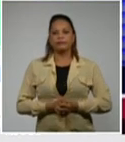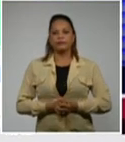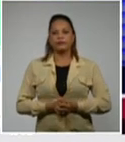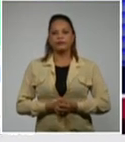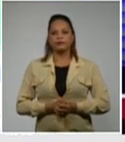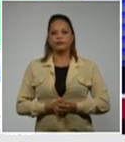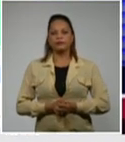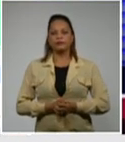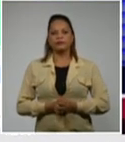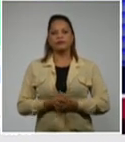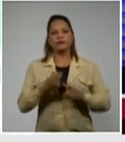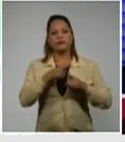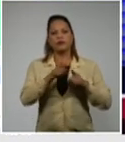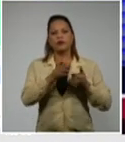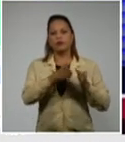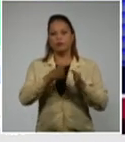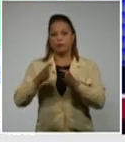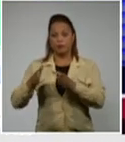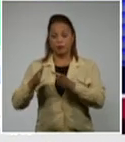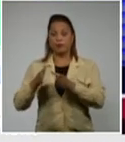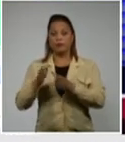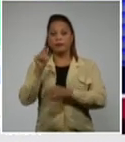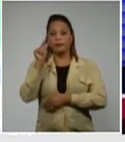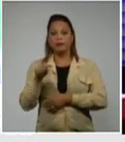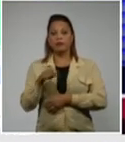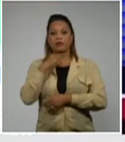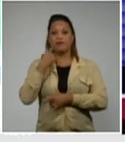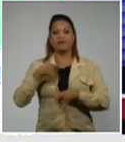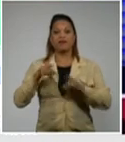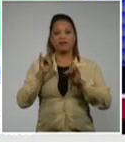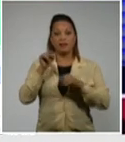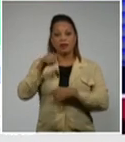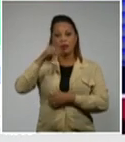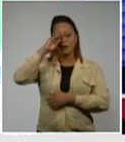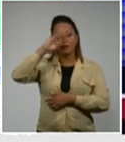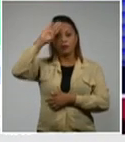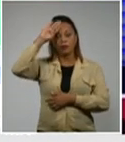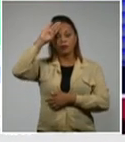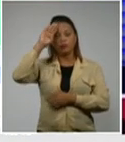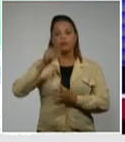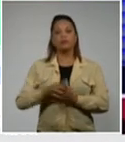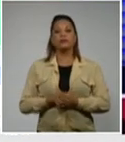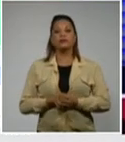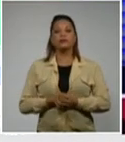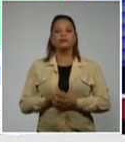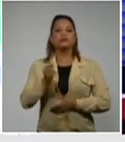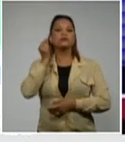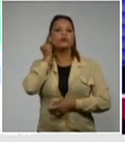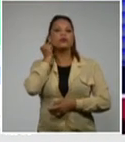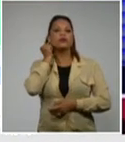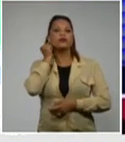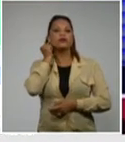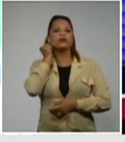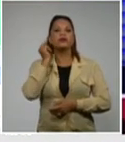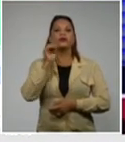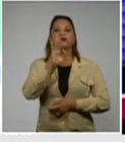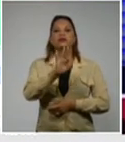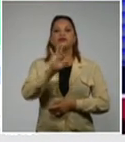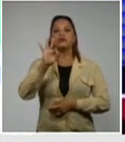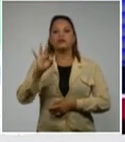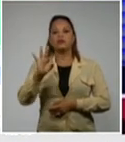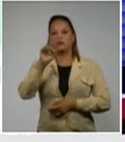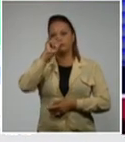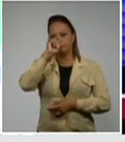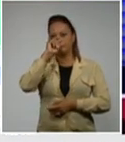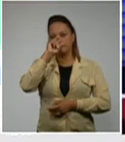La otra paciente que fallece en nuestro país, una señora de 88 años de edad